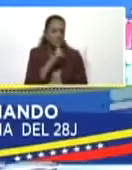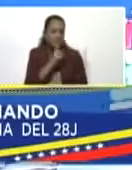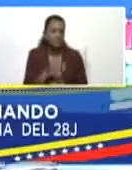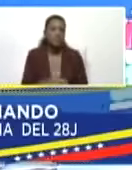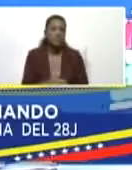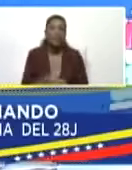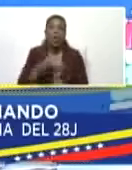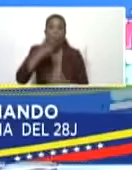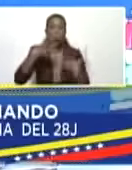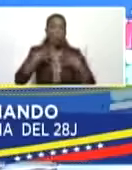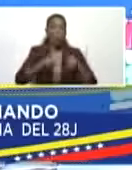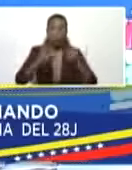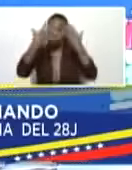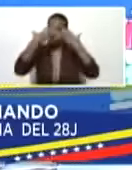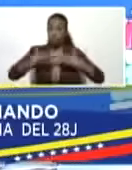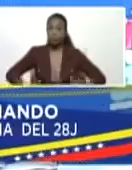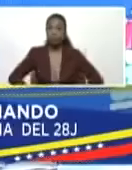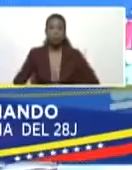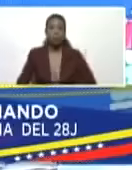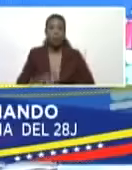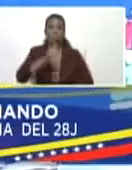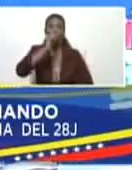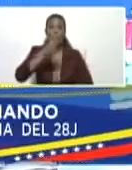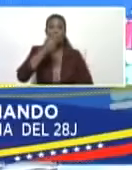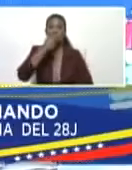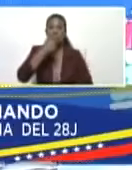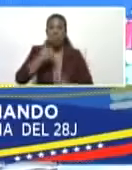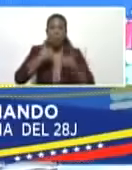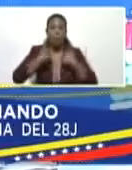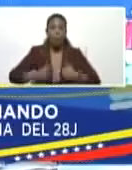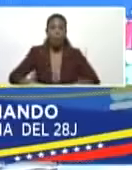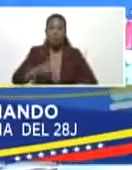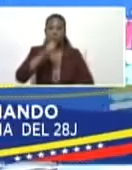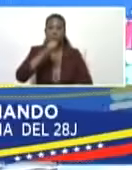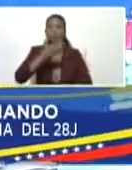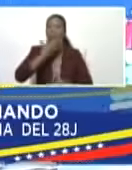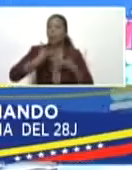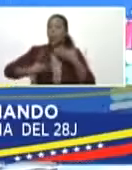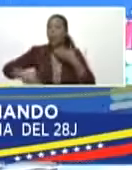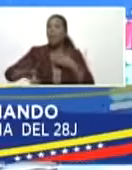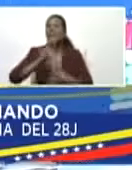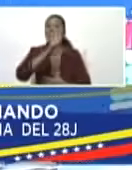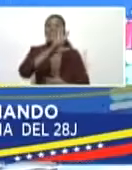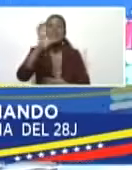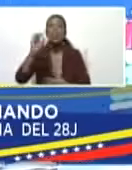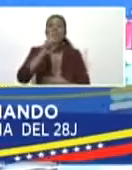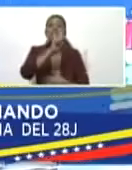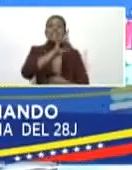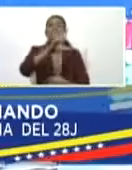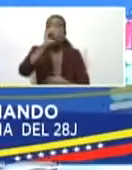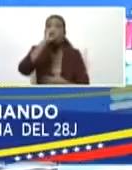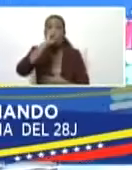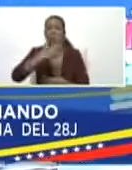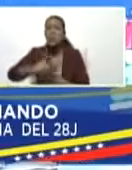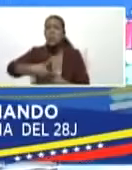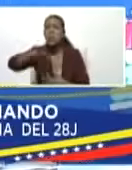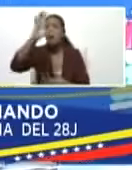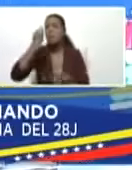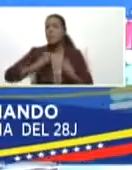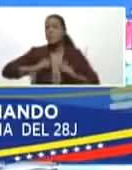Esto es bueno para todo. El jugo verde alarga la vida a 150 años.